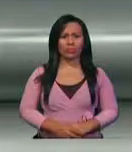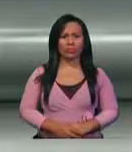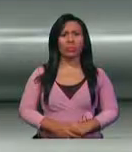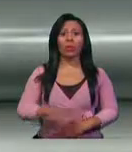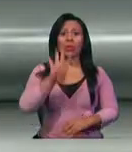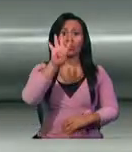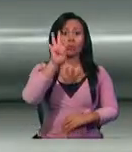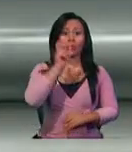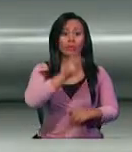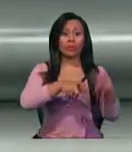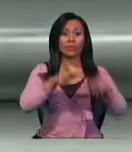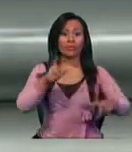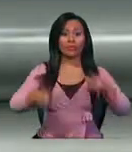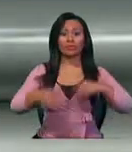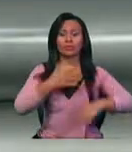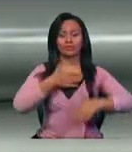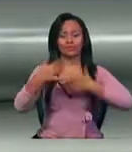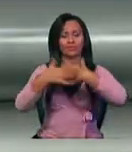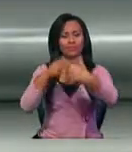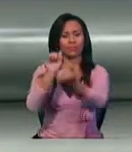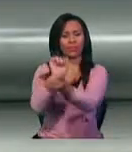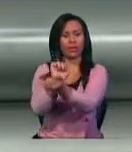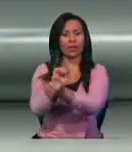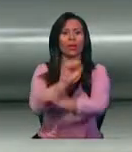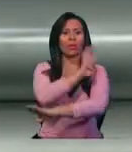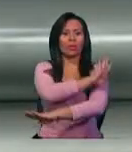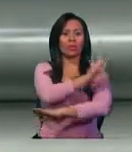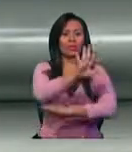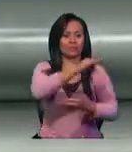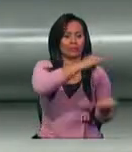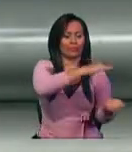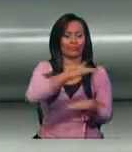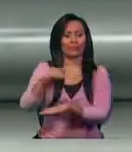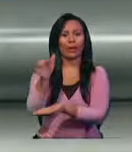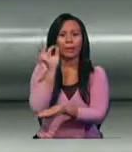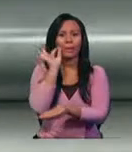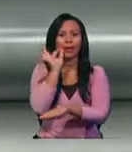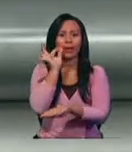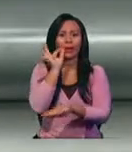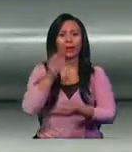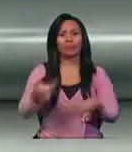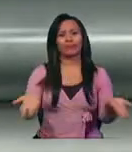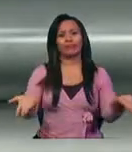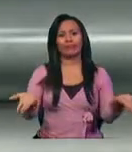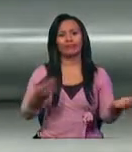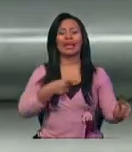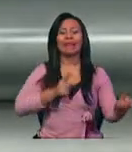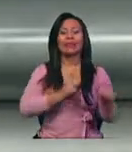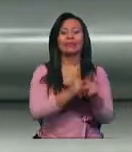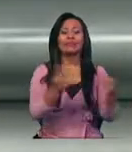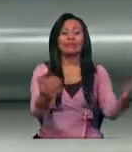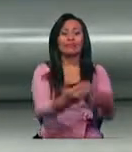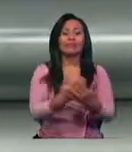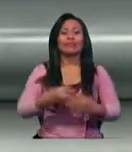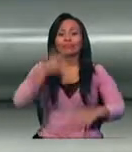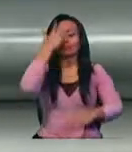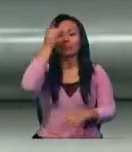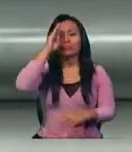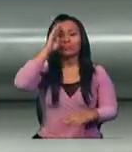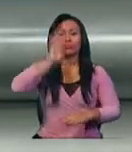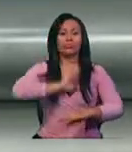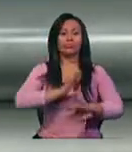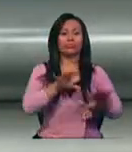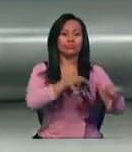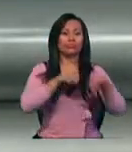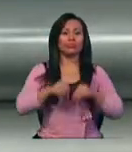Cuatro personas quedaron detenidas y 45 bloques de marihuana fueron incautados durante un operativo de control ejecutado por la policía. La